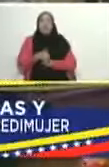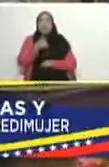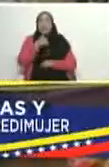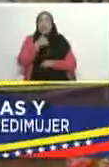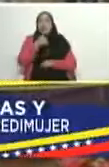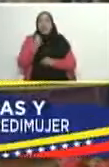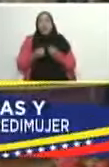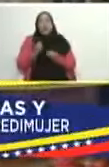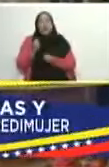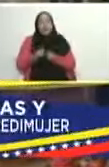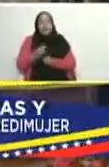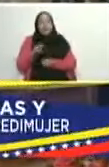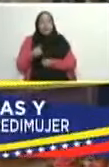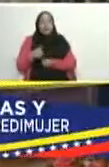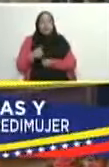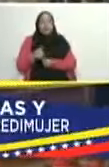esto?